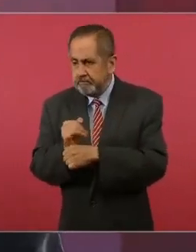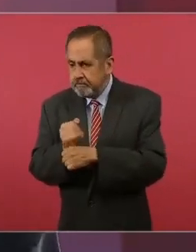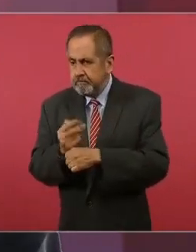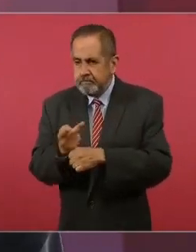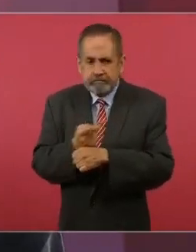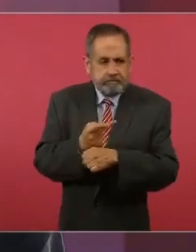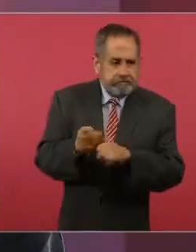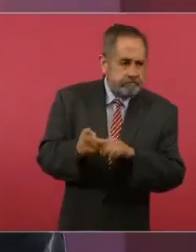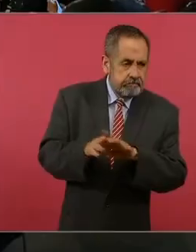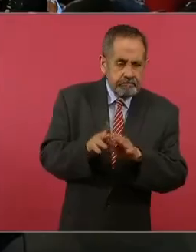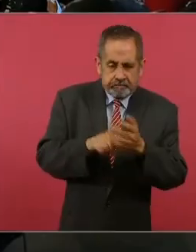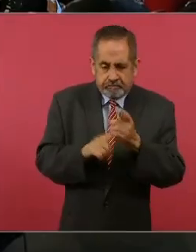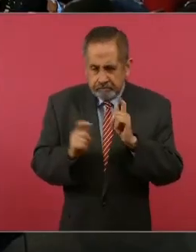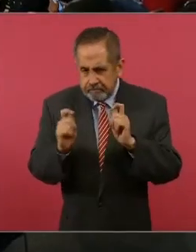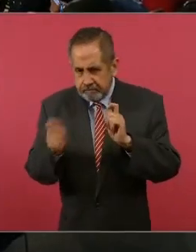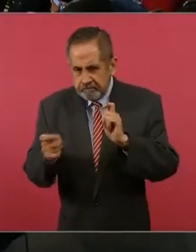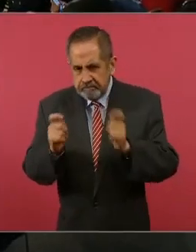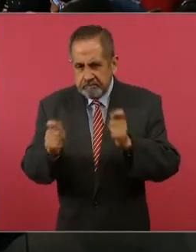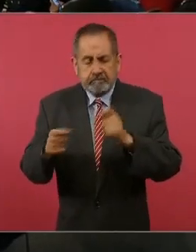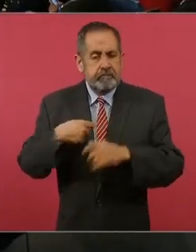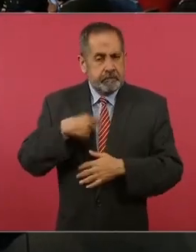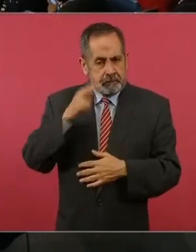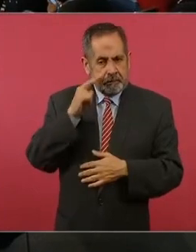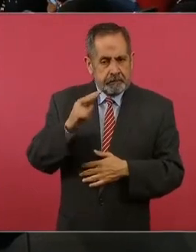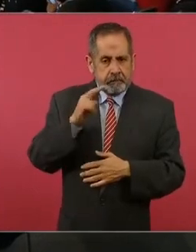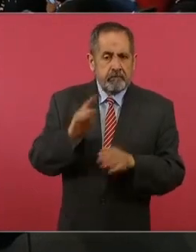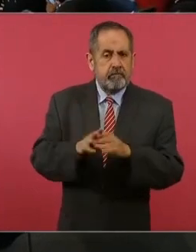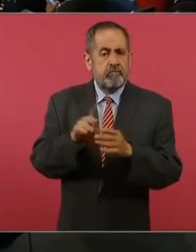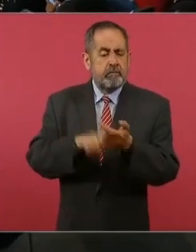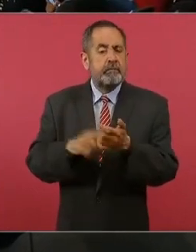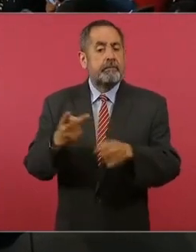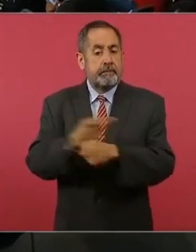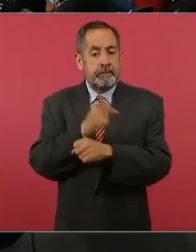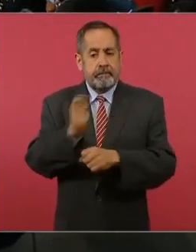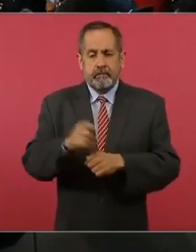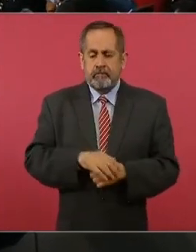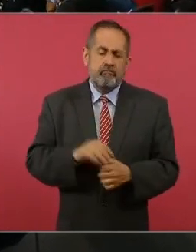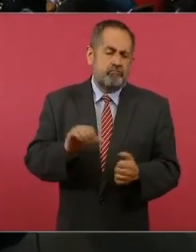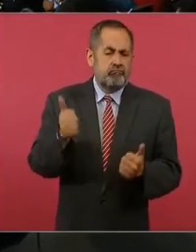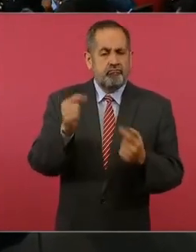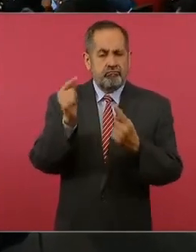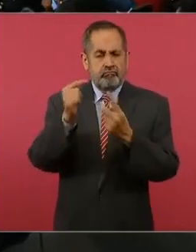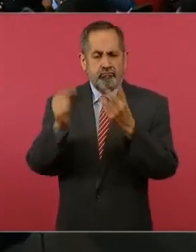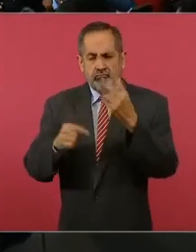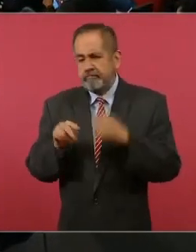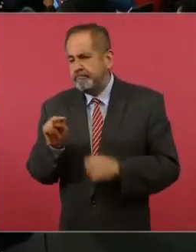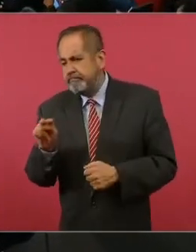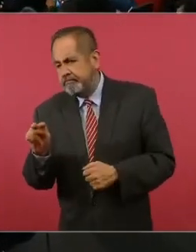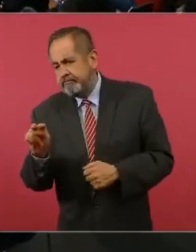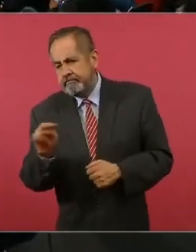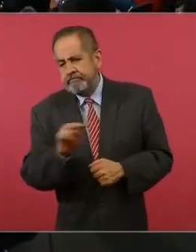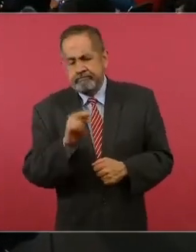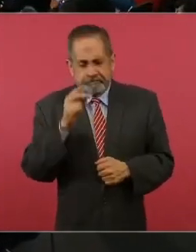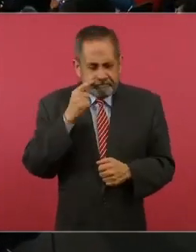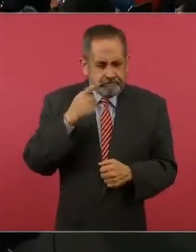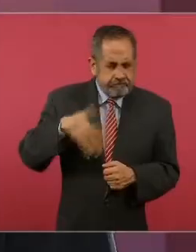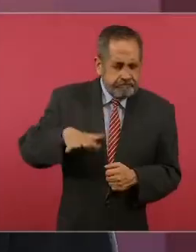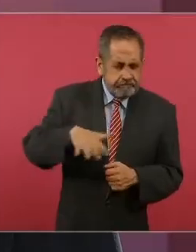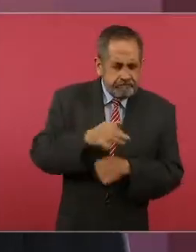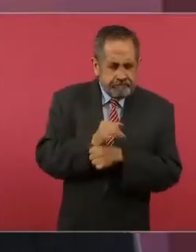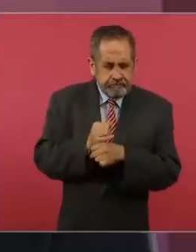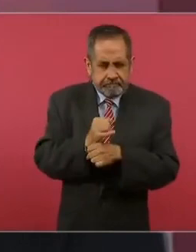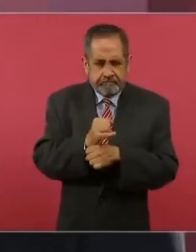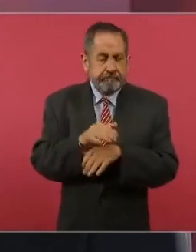estado atentos a este caso y a otros, en lo que corresponde